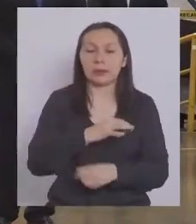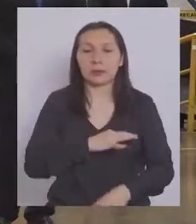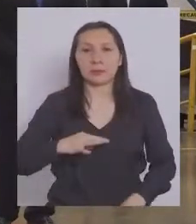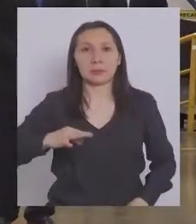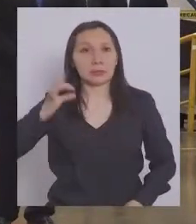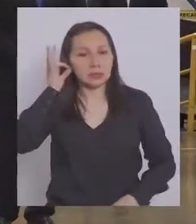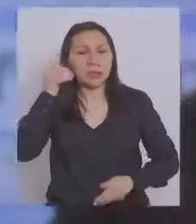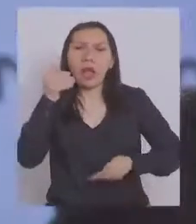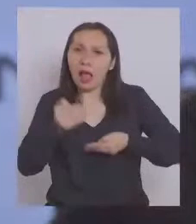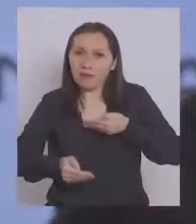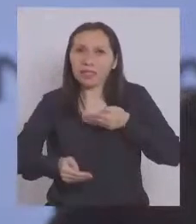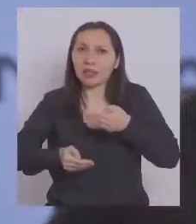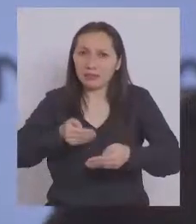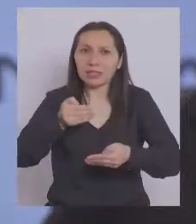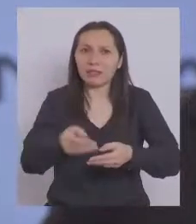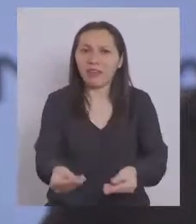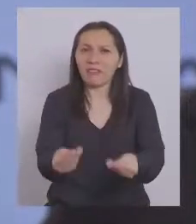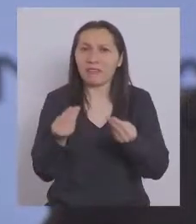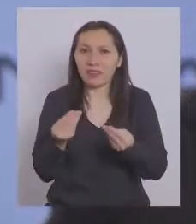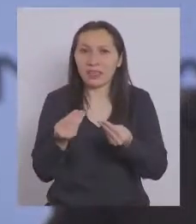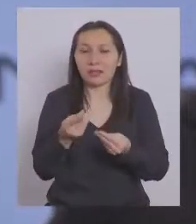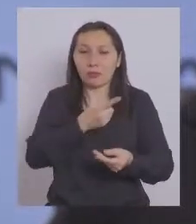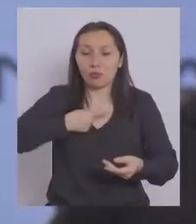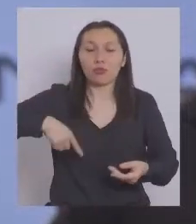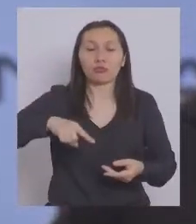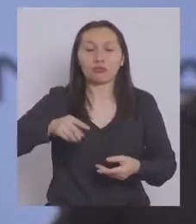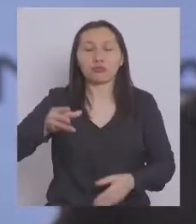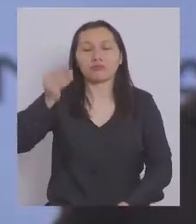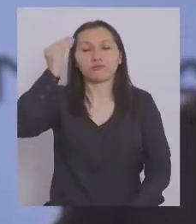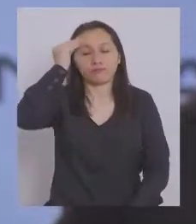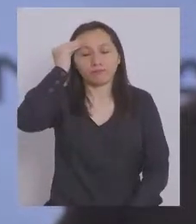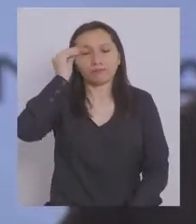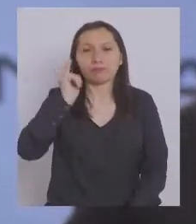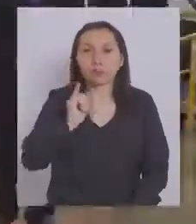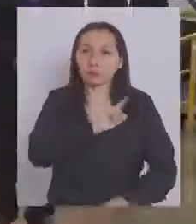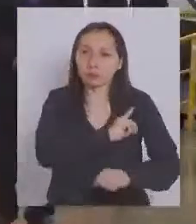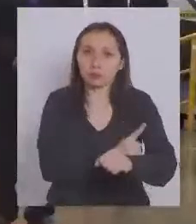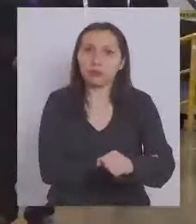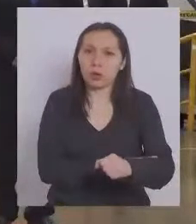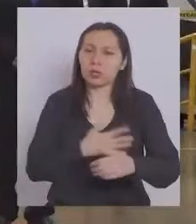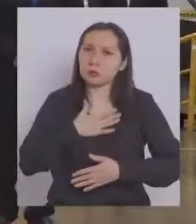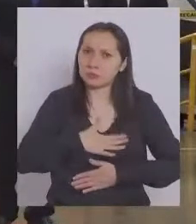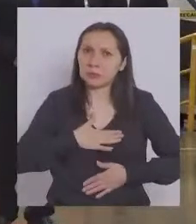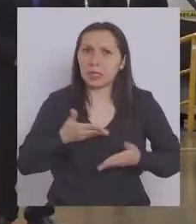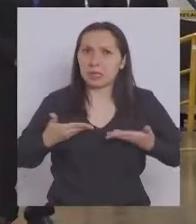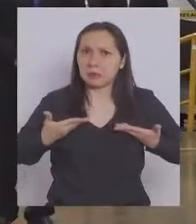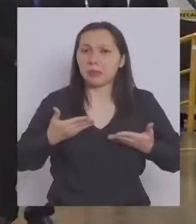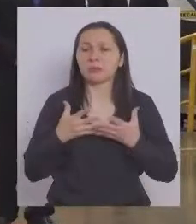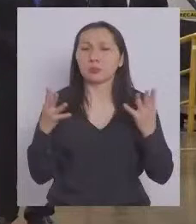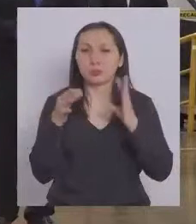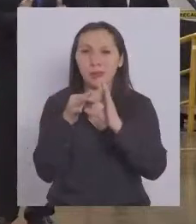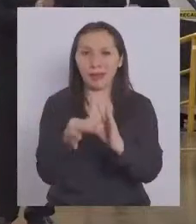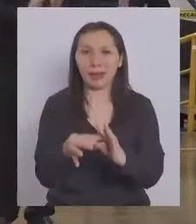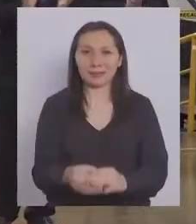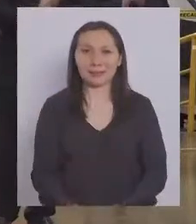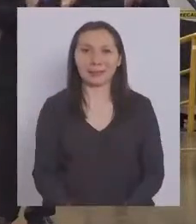que avancemos y que avancemos bien, es algo que nosotros tomamos con mucha fuerza y con muchas ganas. Muchas gracias.